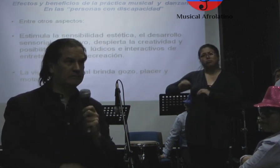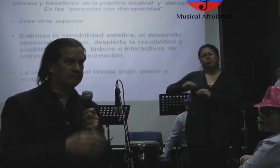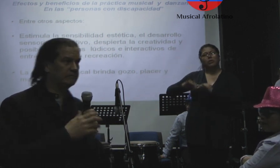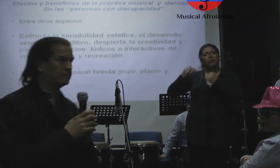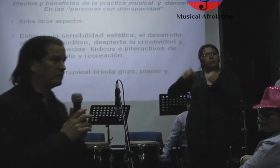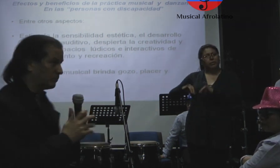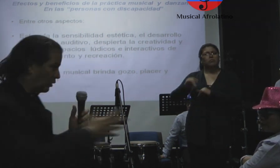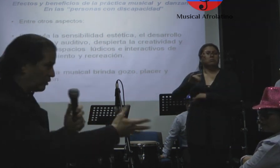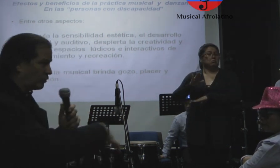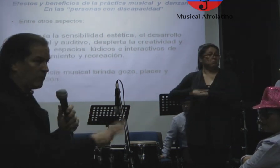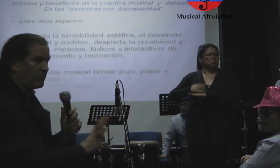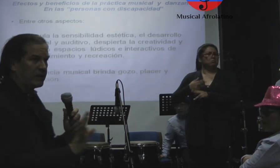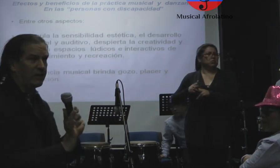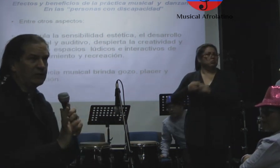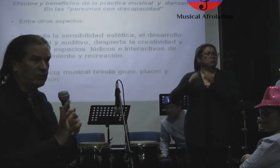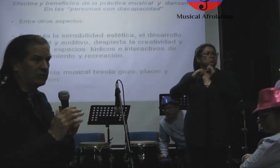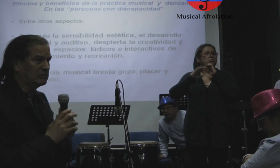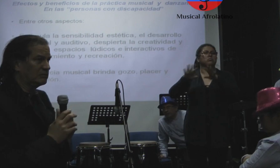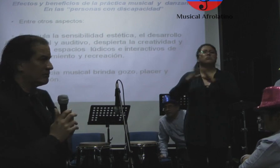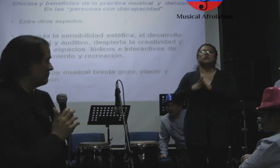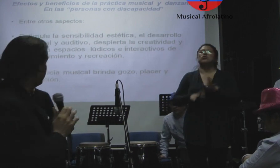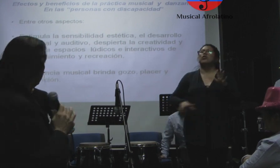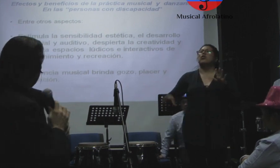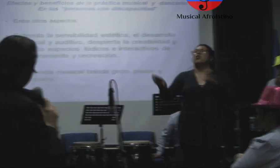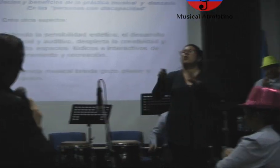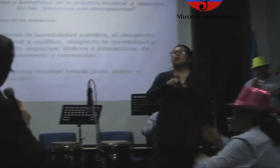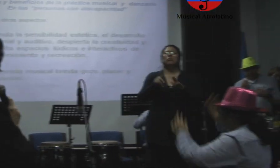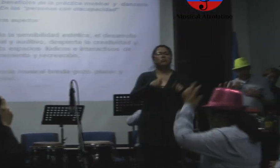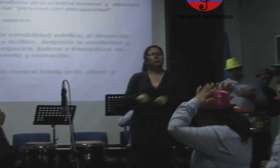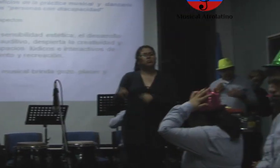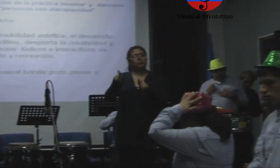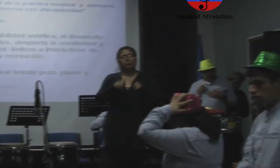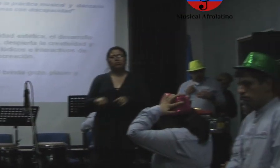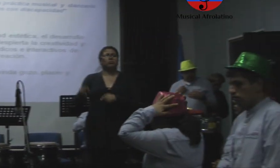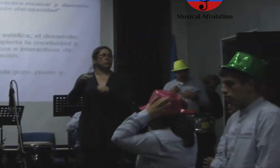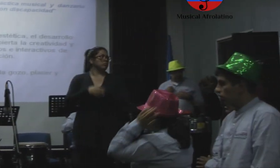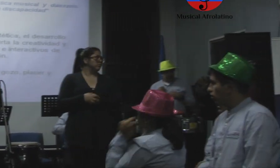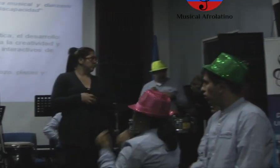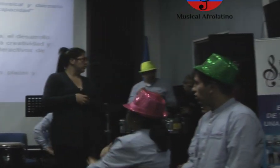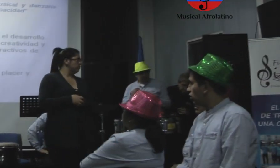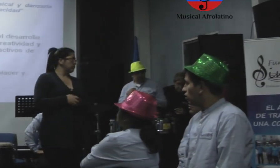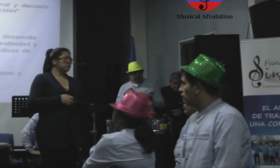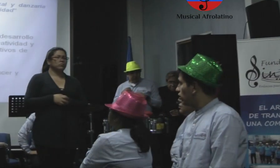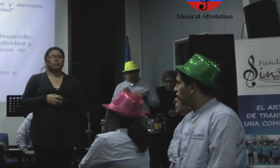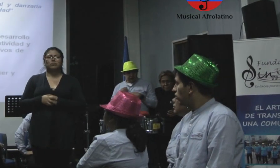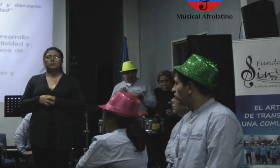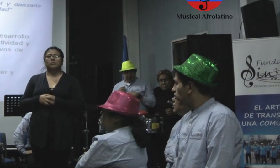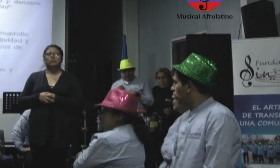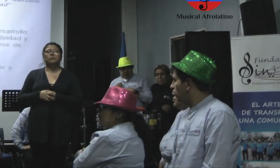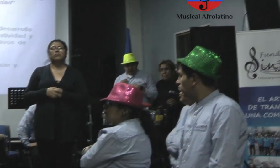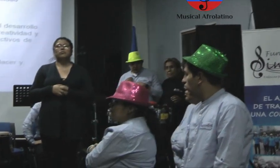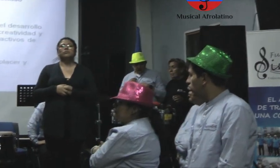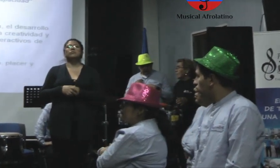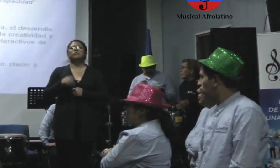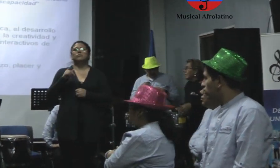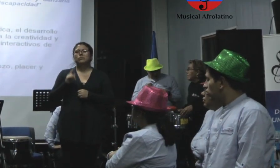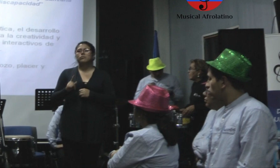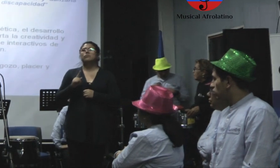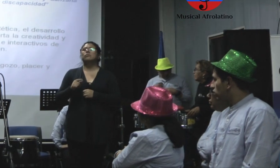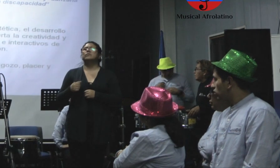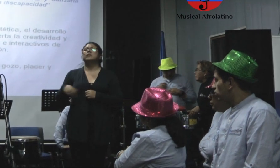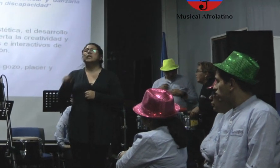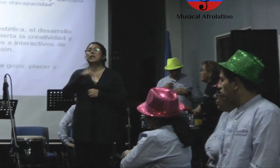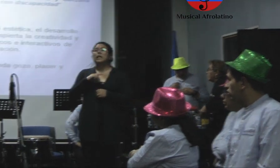por ahí. Todos vamos a grabar todos, muy pronto, espero. Bueno, ¿qué más? La